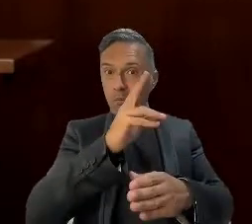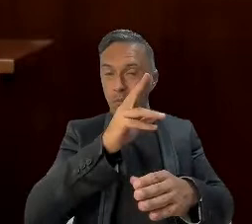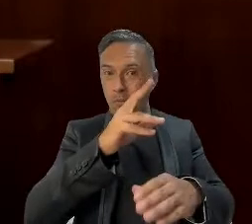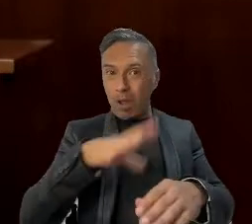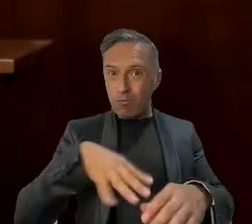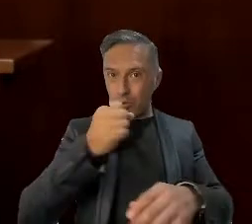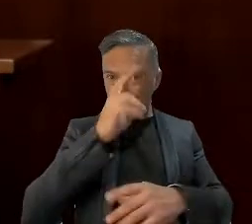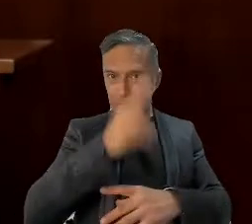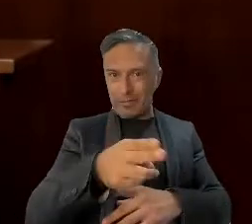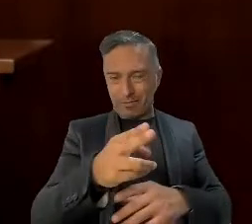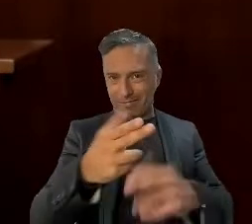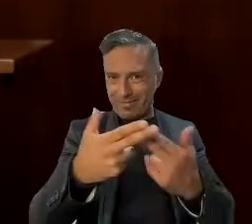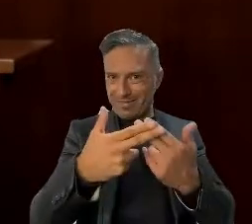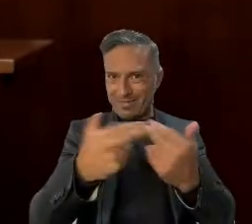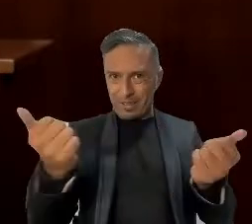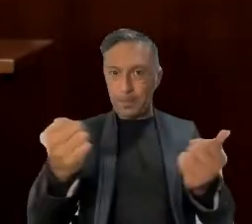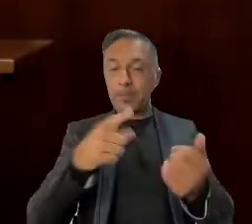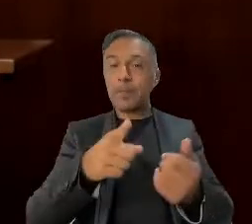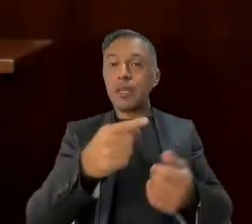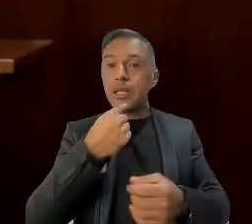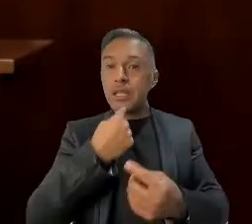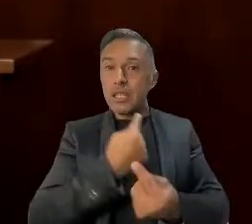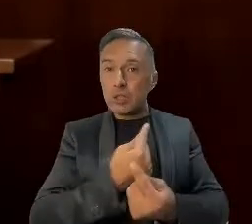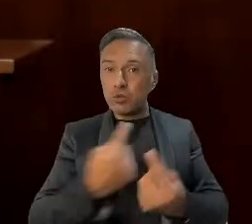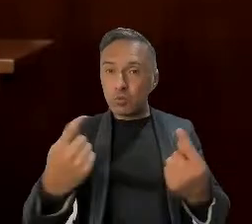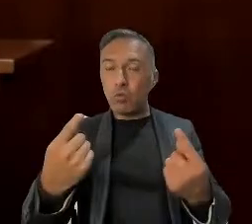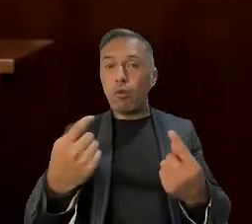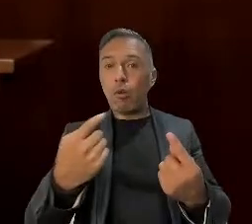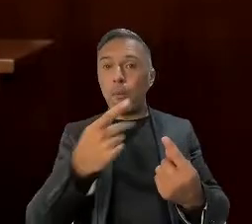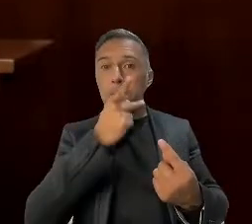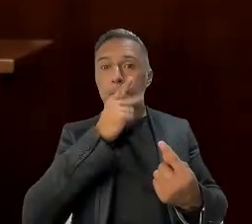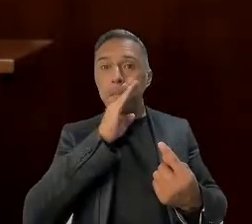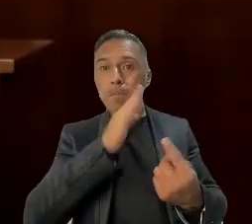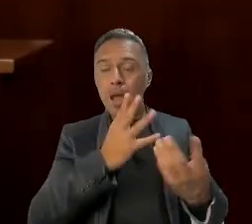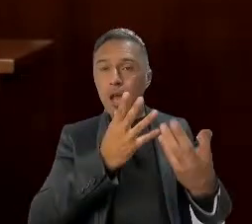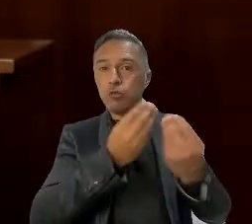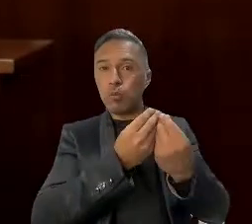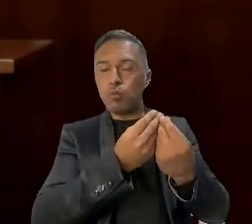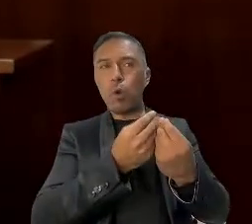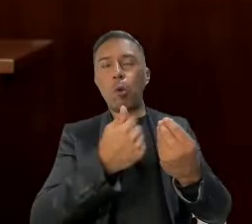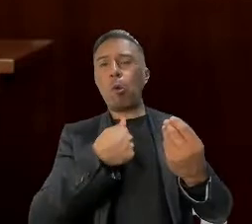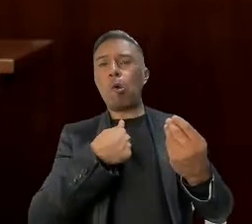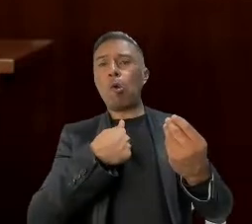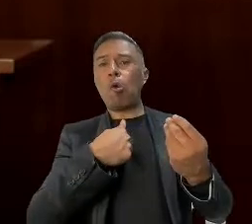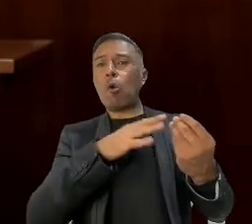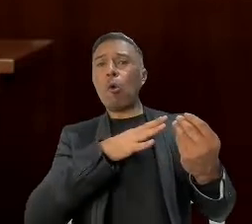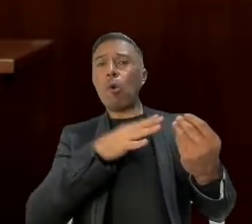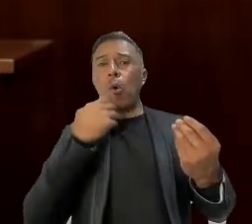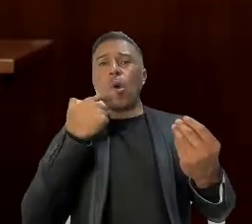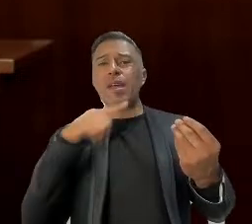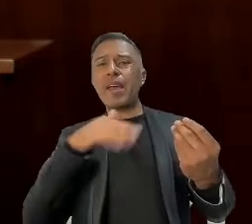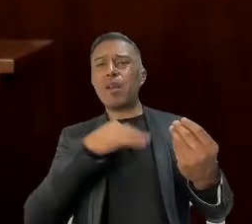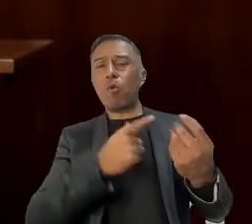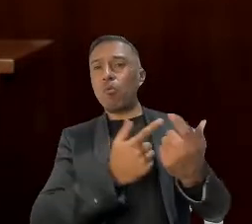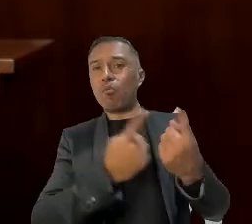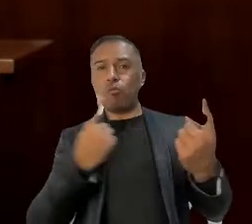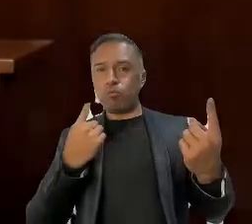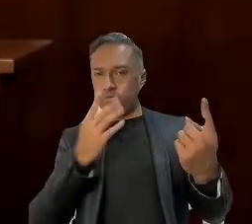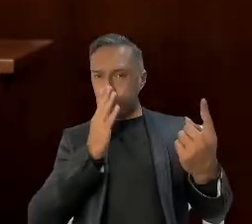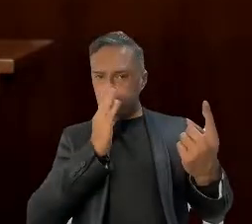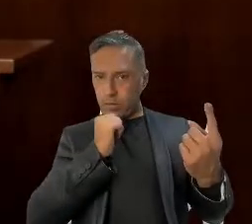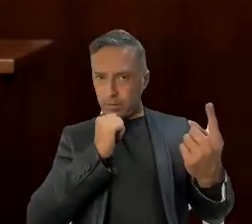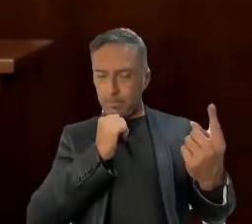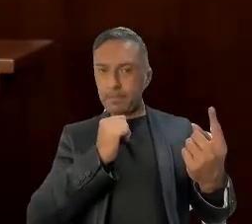velar porque el niño no sea separado de sus padres contra su voluntad de estos y excepto